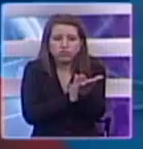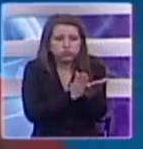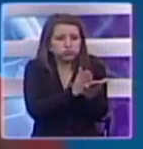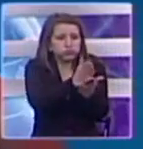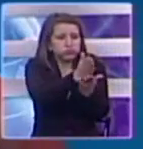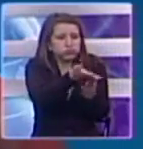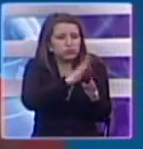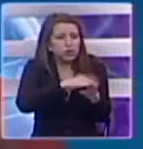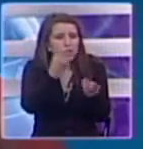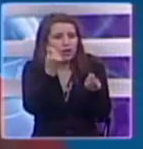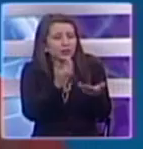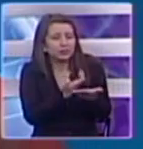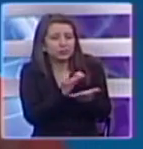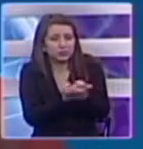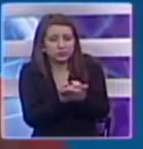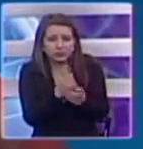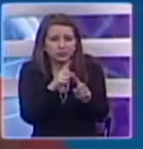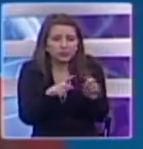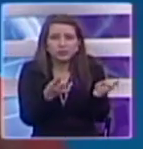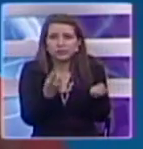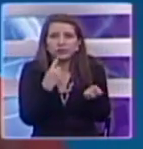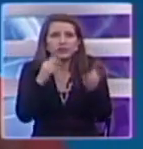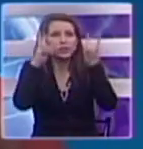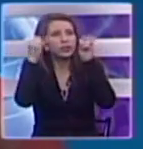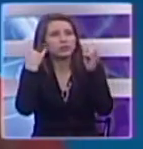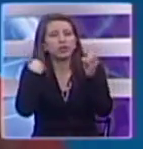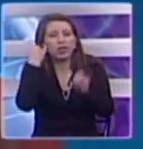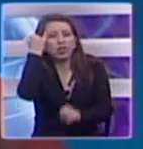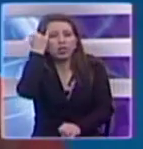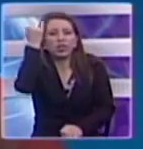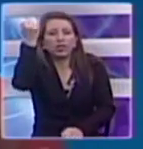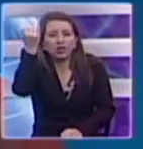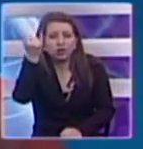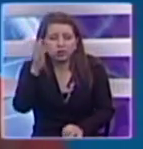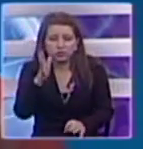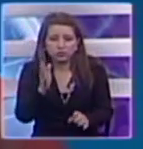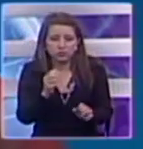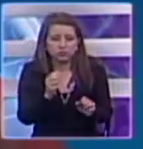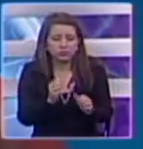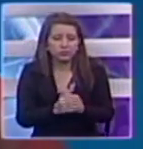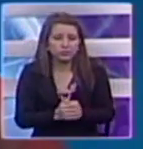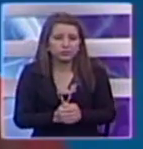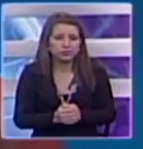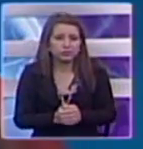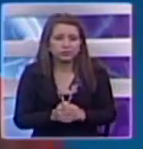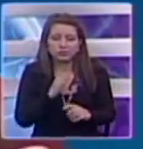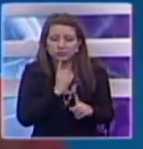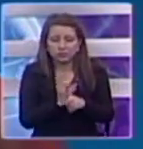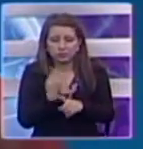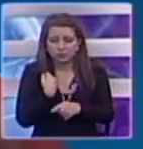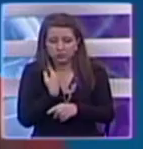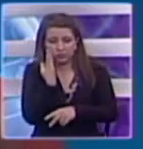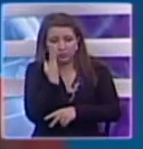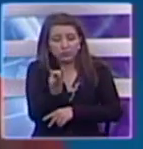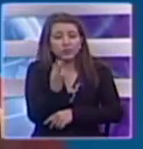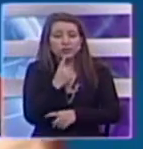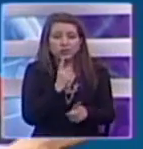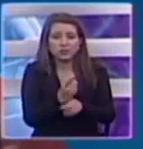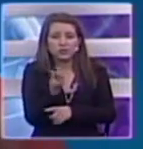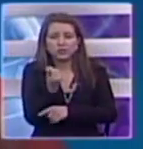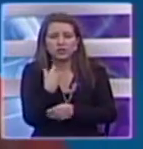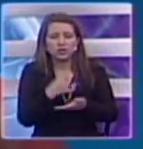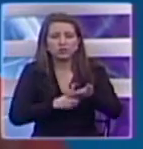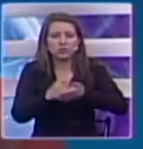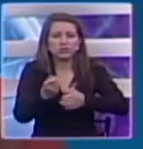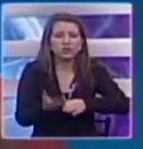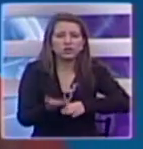Monetario Internacional por un tema ideológico y no por un tema pragmático, pero en realidad estamos viendo un crédito que fue aprobado